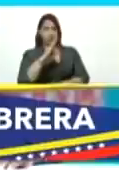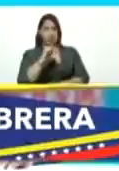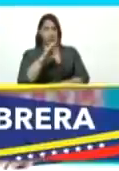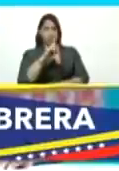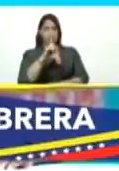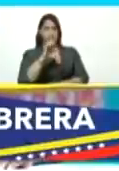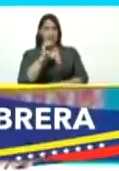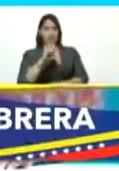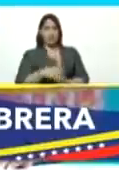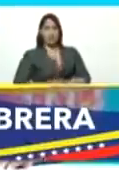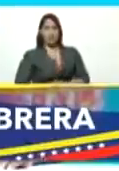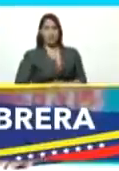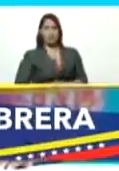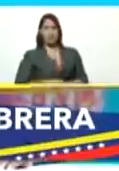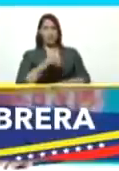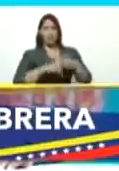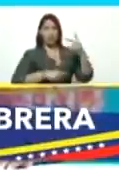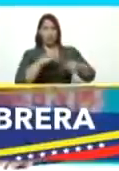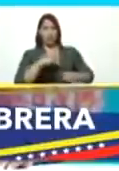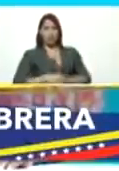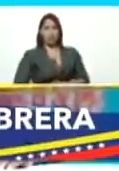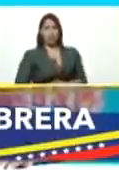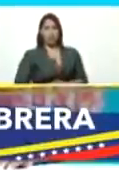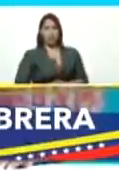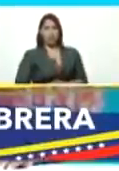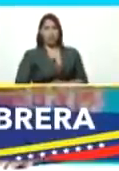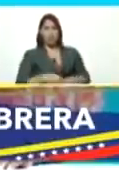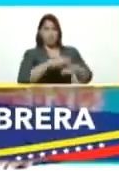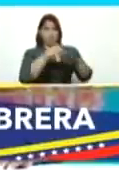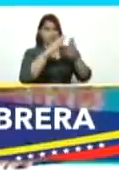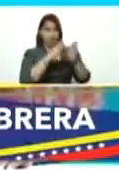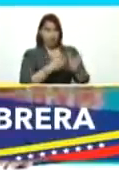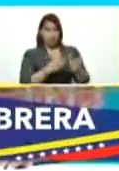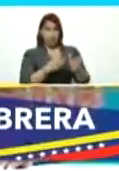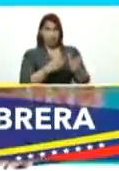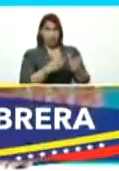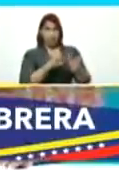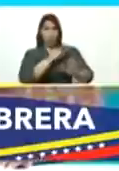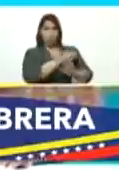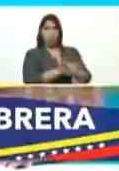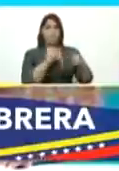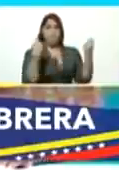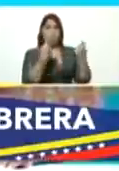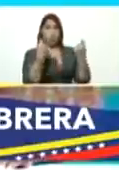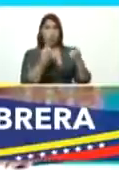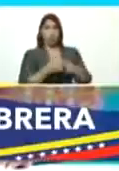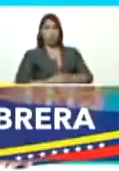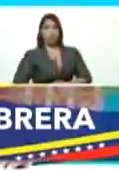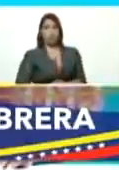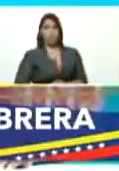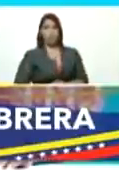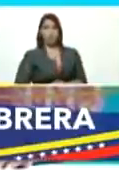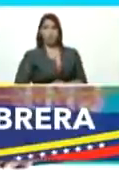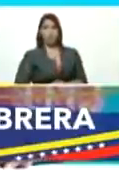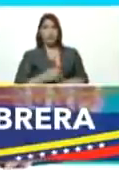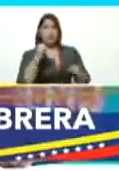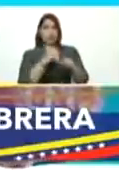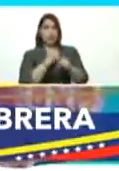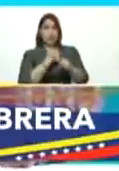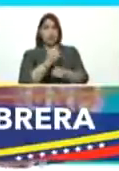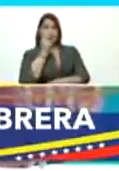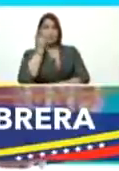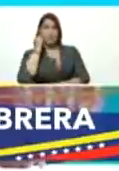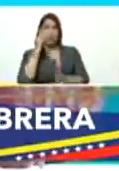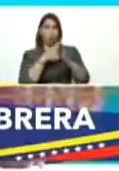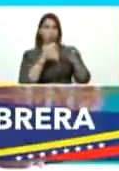de planificación josé ramón rivero ministro del poder popular del trabajo y